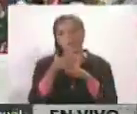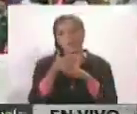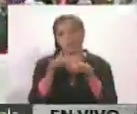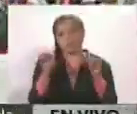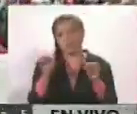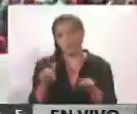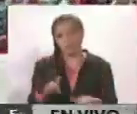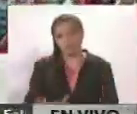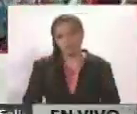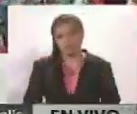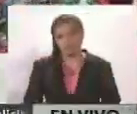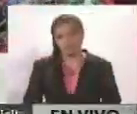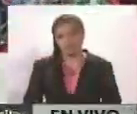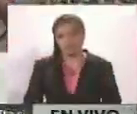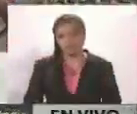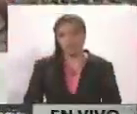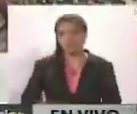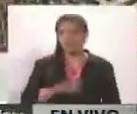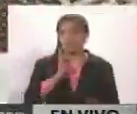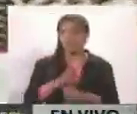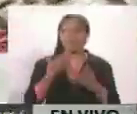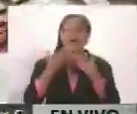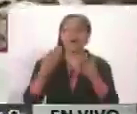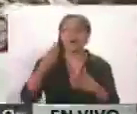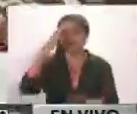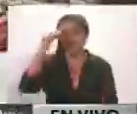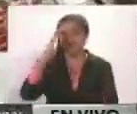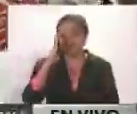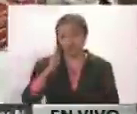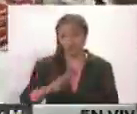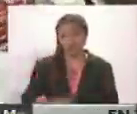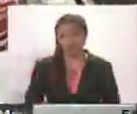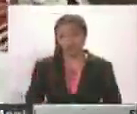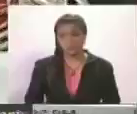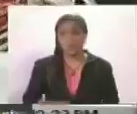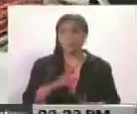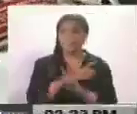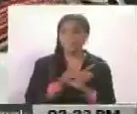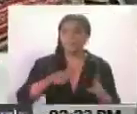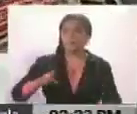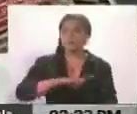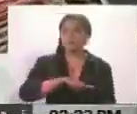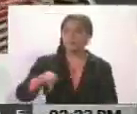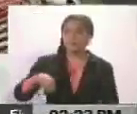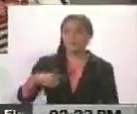Darío. Tenemos que dar gracias a Dios, ¿saben? Y nosotros nos sentimos